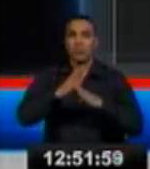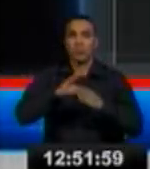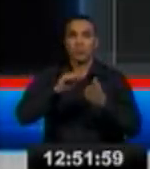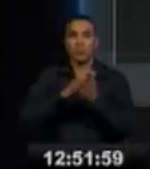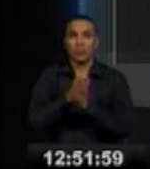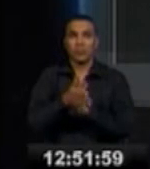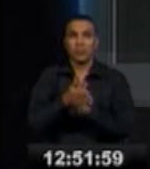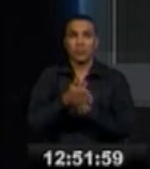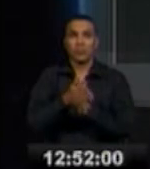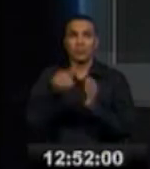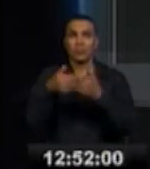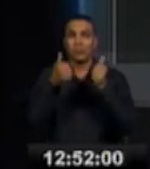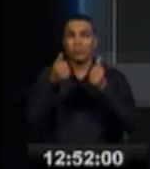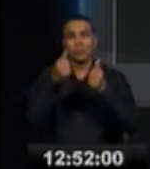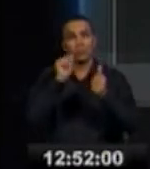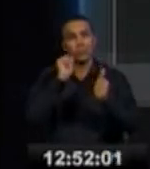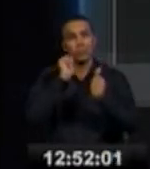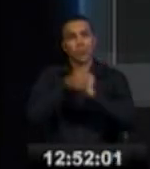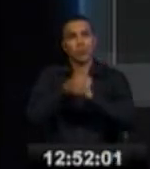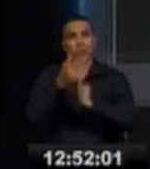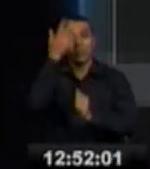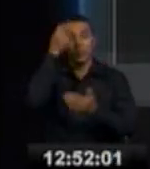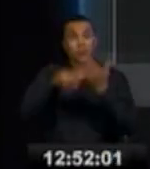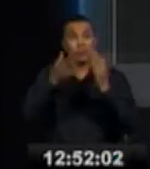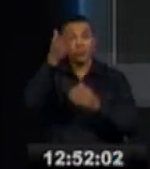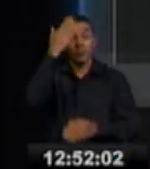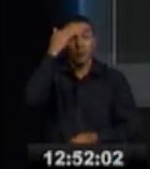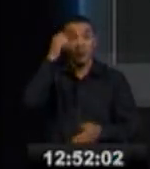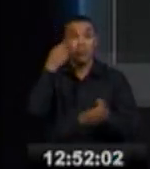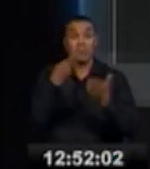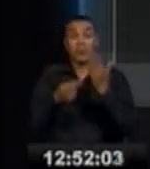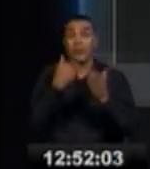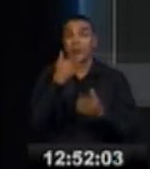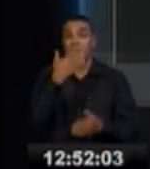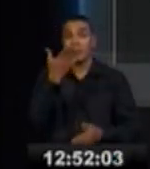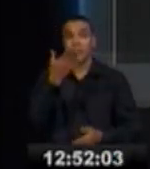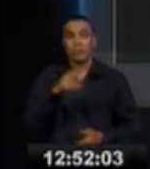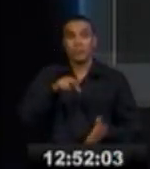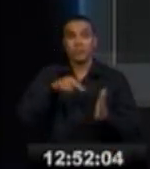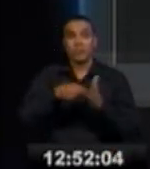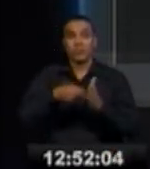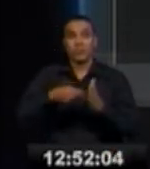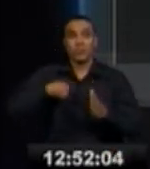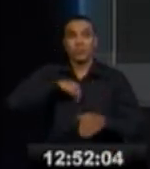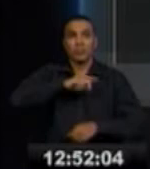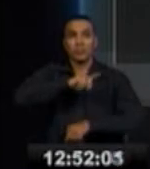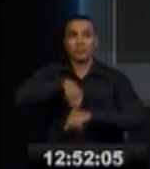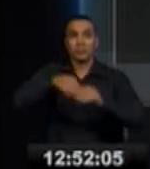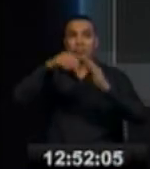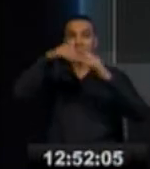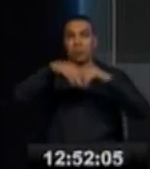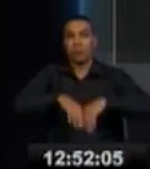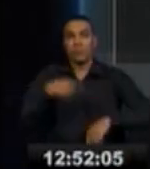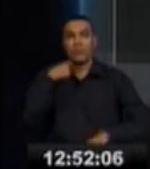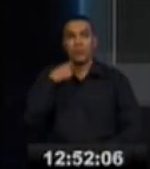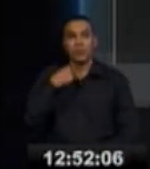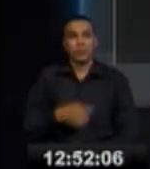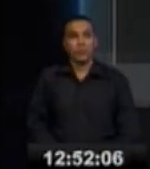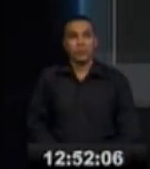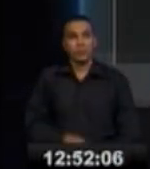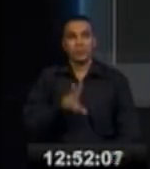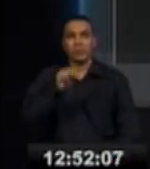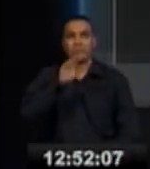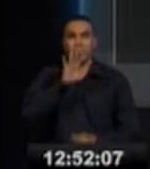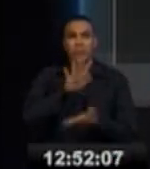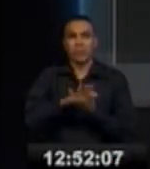todavía. Que todo salga bien, porque se sabe que pronto llega a pasar algo. De una vez el señor se desmoraliza o algo. No, con el poder de